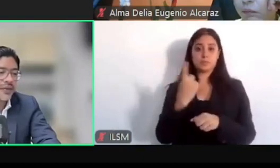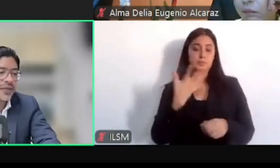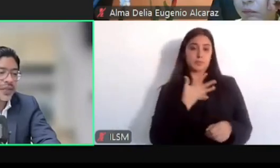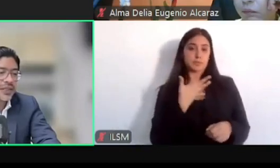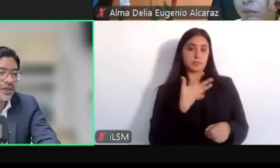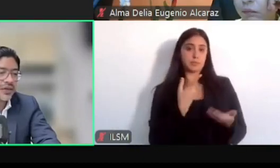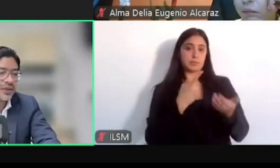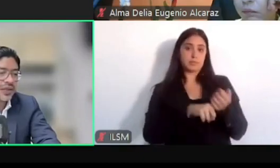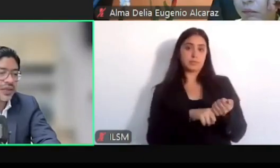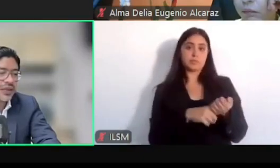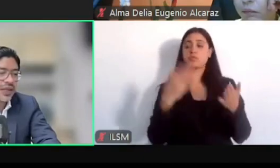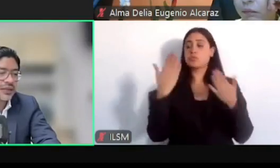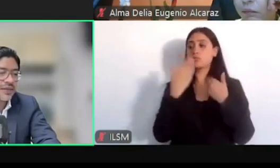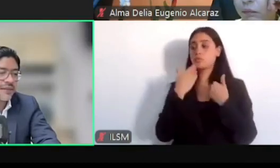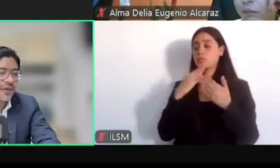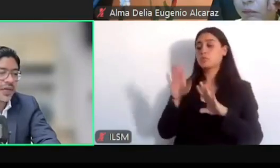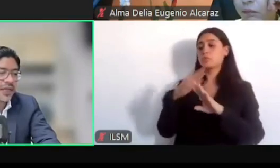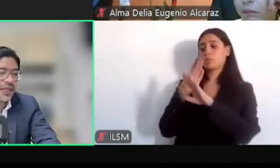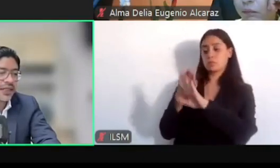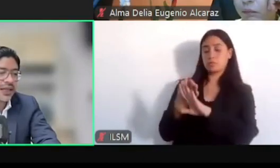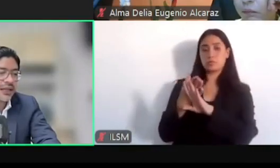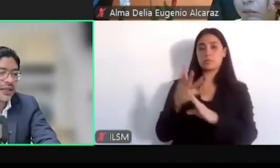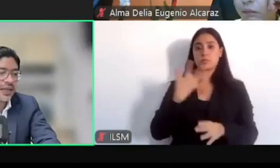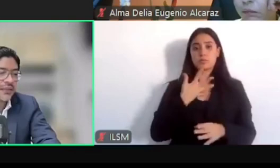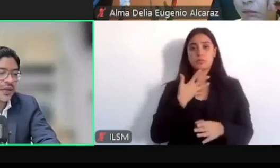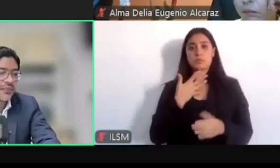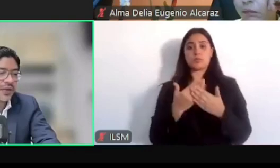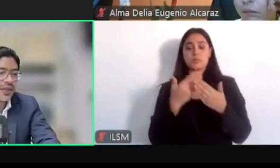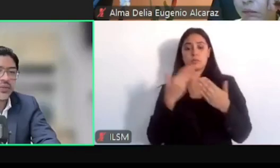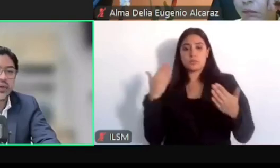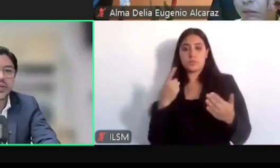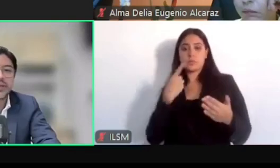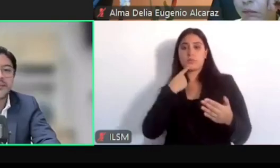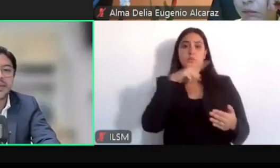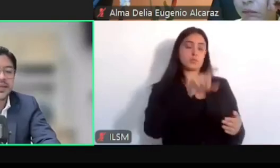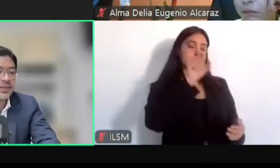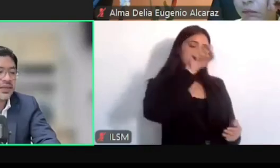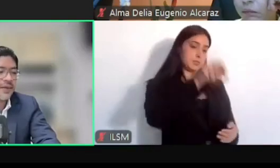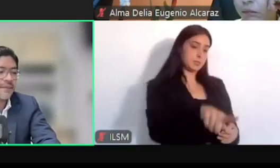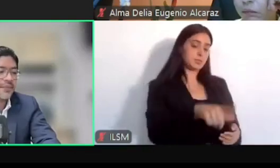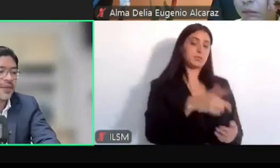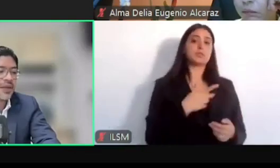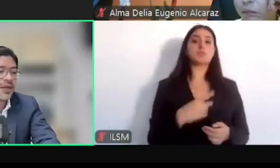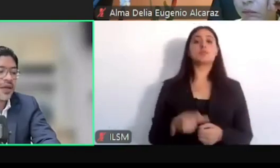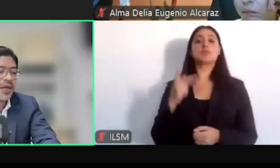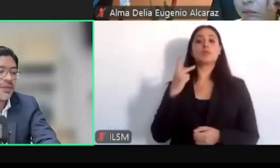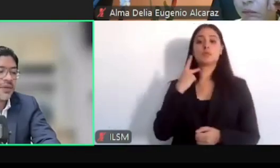de improcedencia consistente en la extemporaneo intrapartidaria